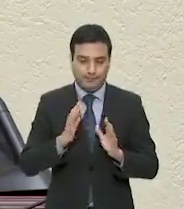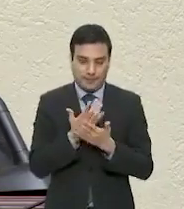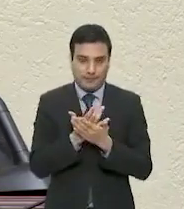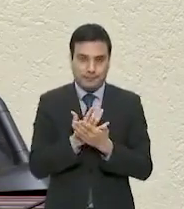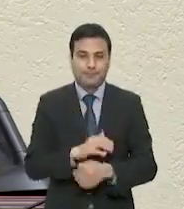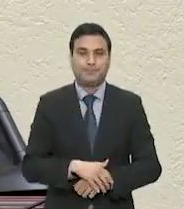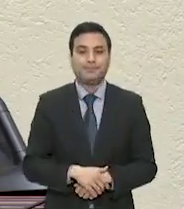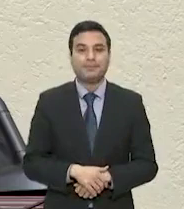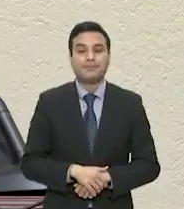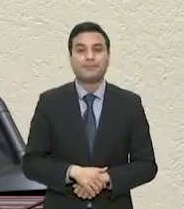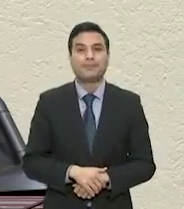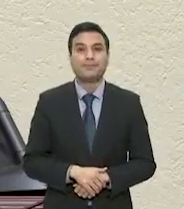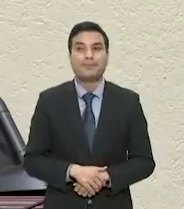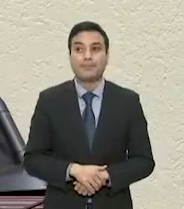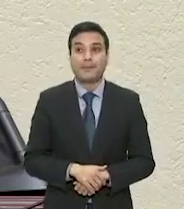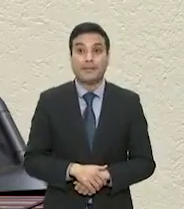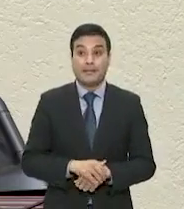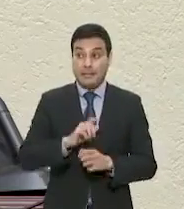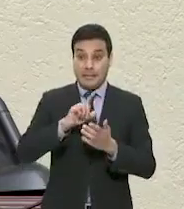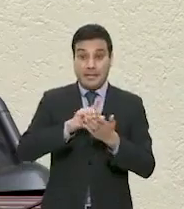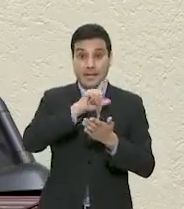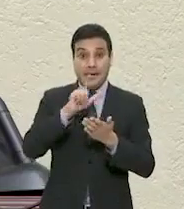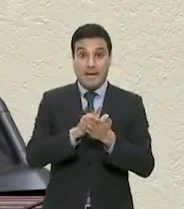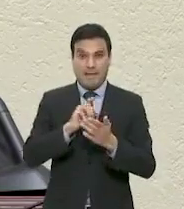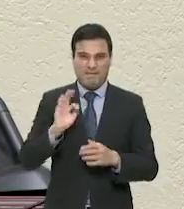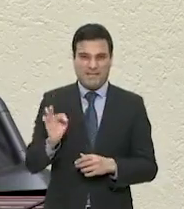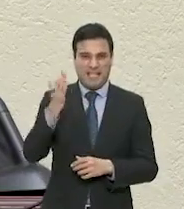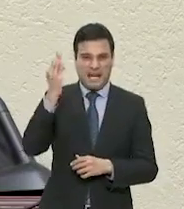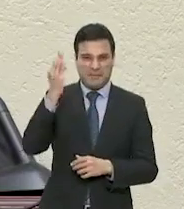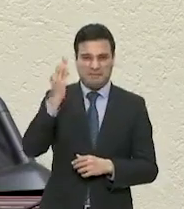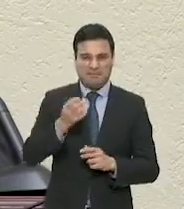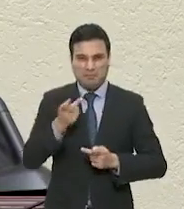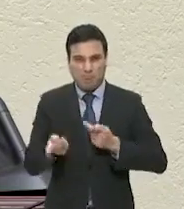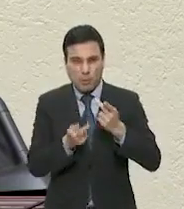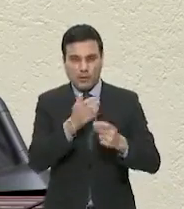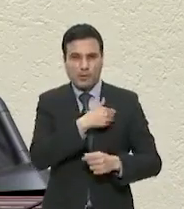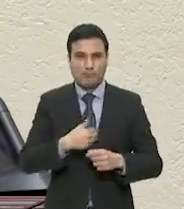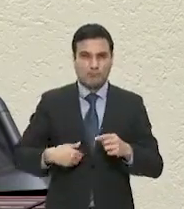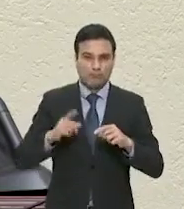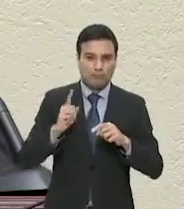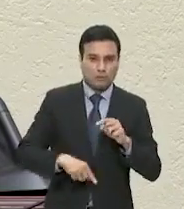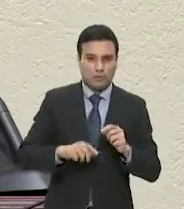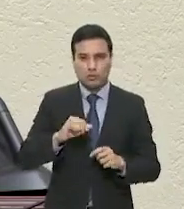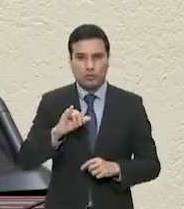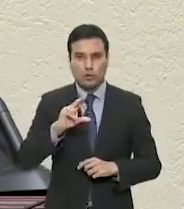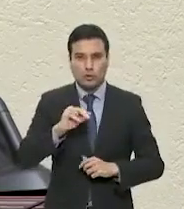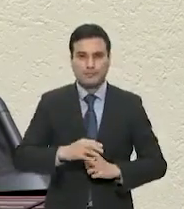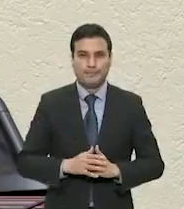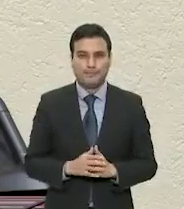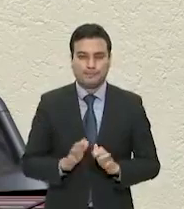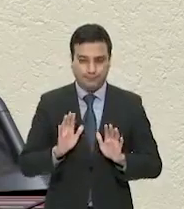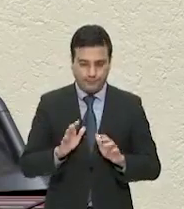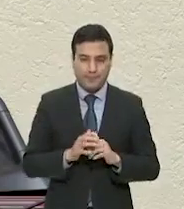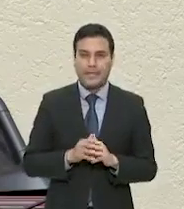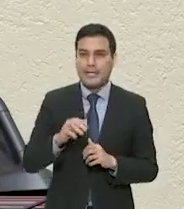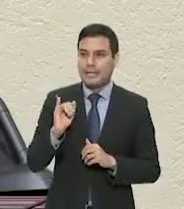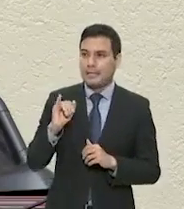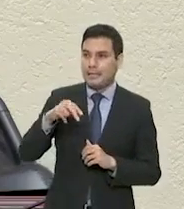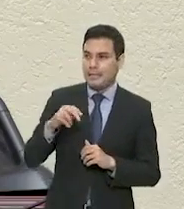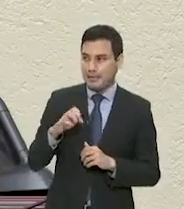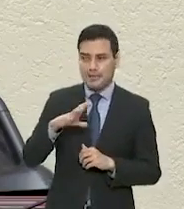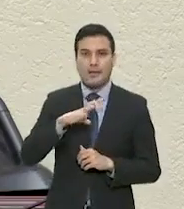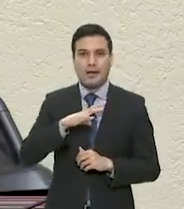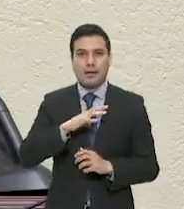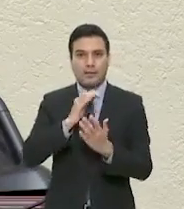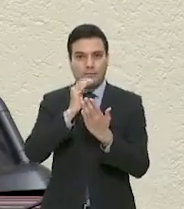de la aprobación y la publicación de la ley federal de mandato de revocación de mandato el ine ha aprobado lineamientos ha adoptado medidas y destinados